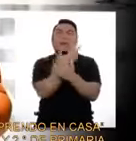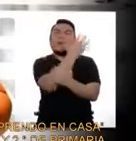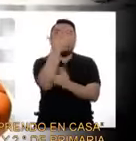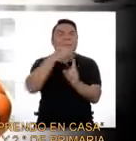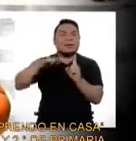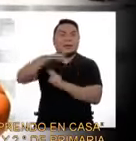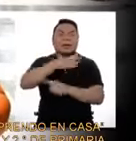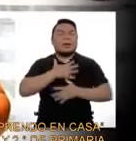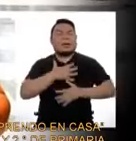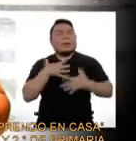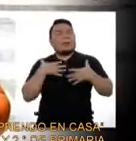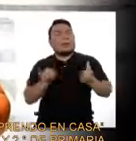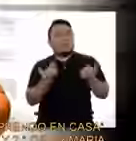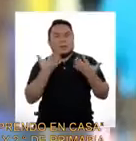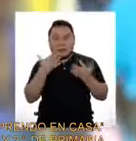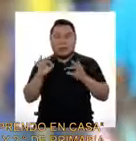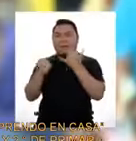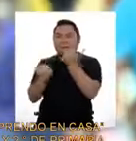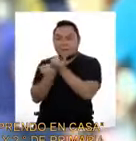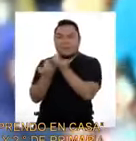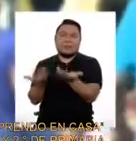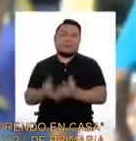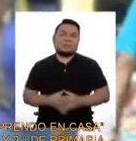conllevar una buena salud y armonía en la familia.